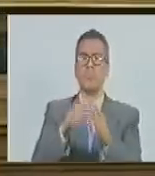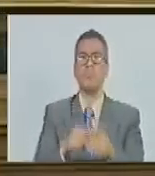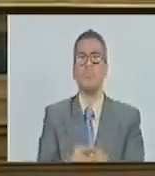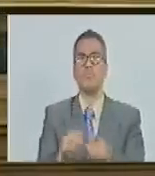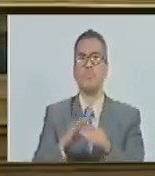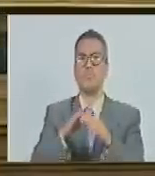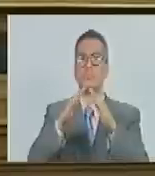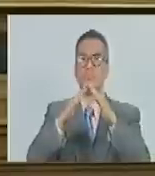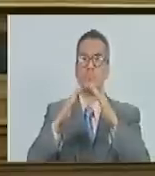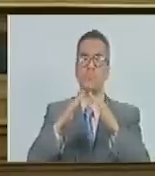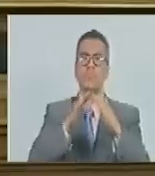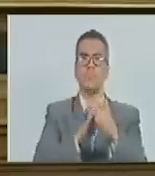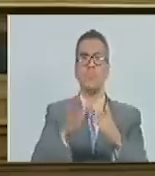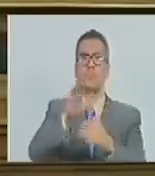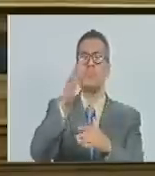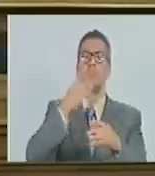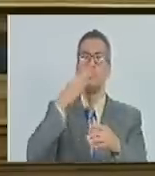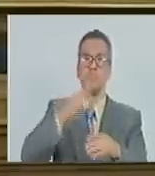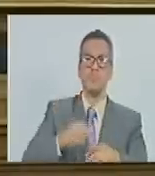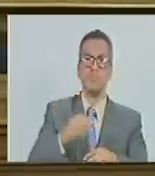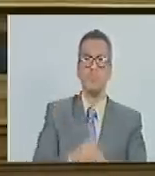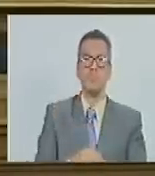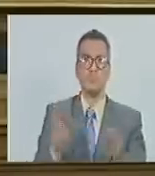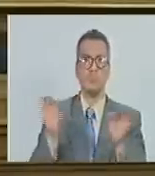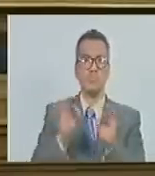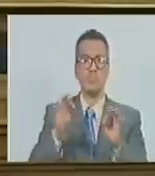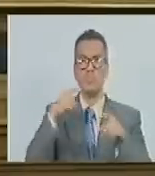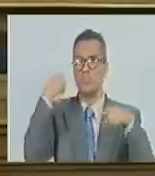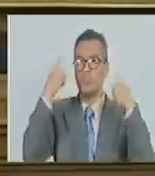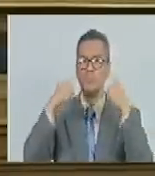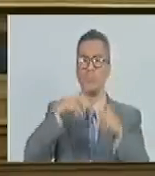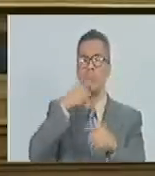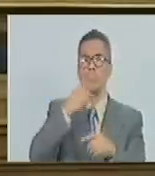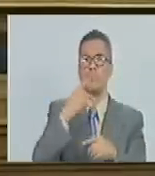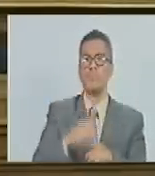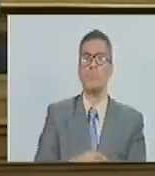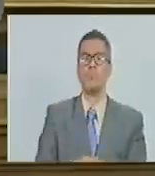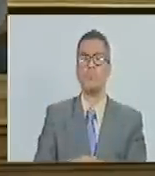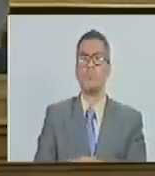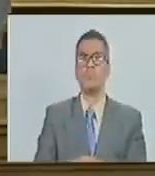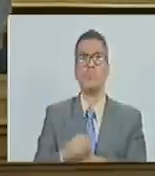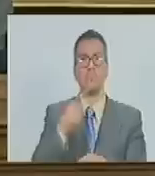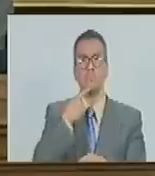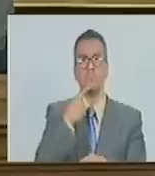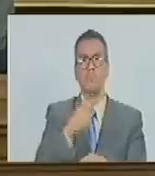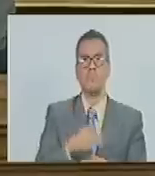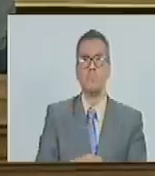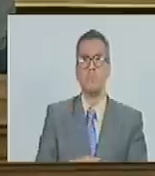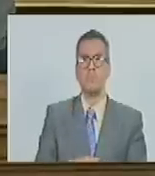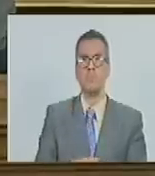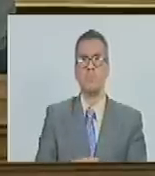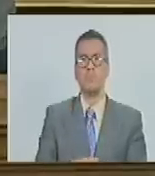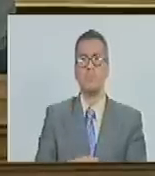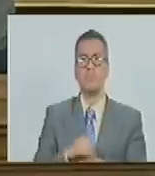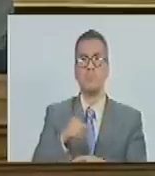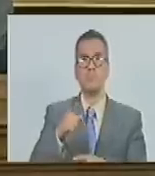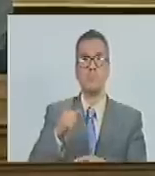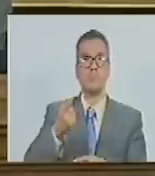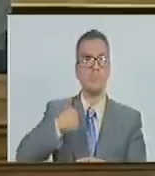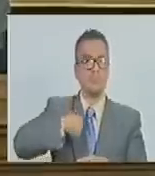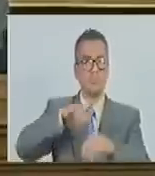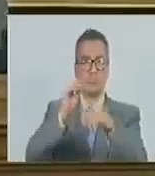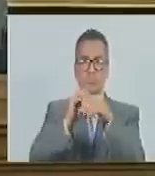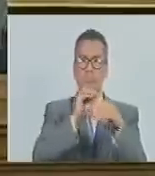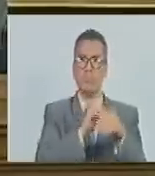montañas. Eso también es verdad, eso no es ninguna alusión política. En consecuencia, estamos